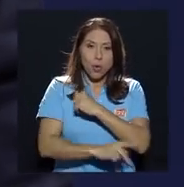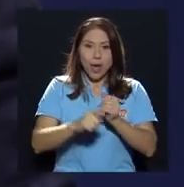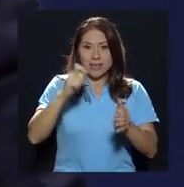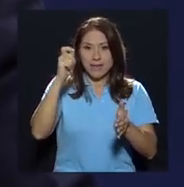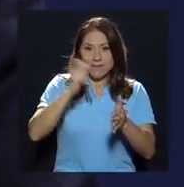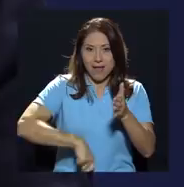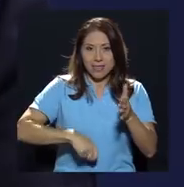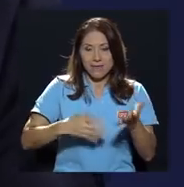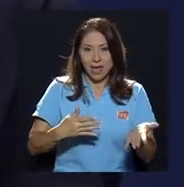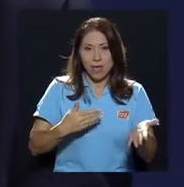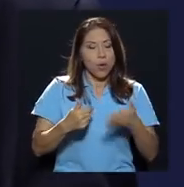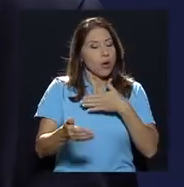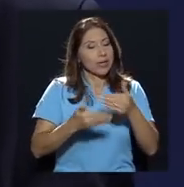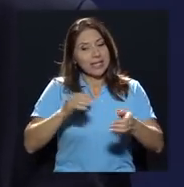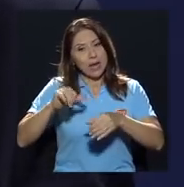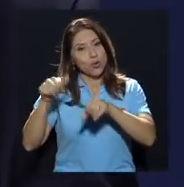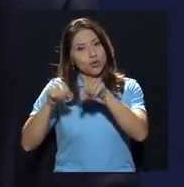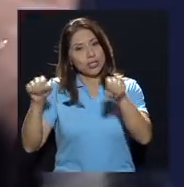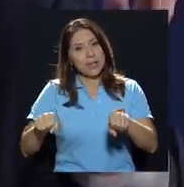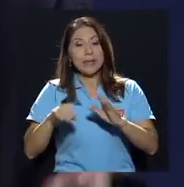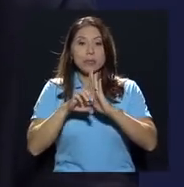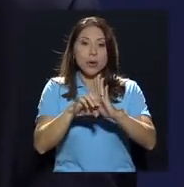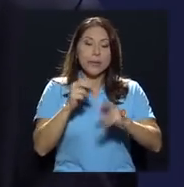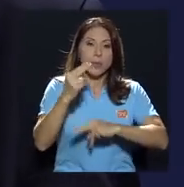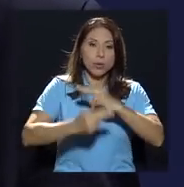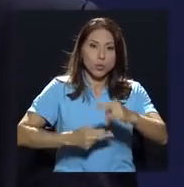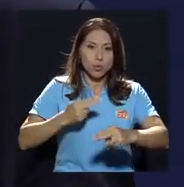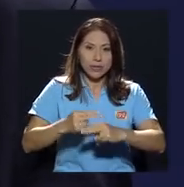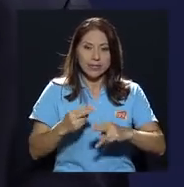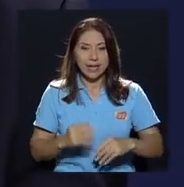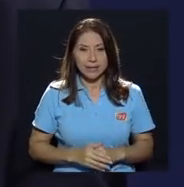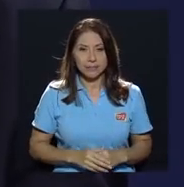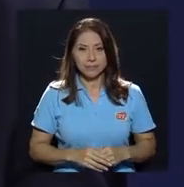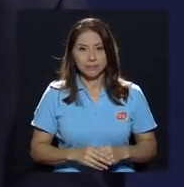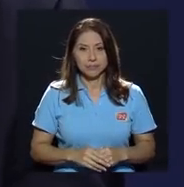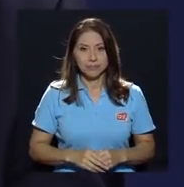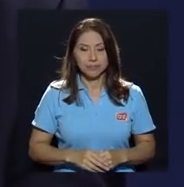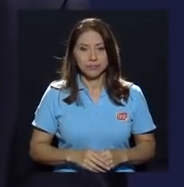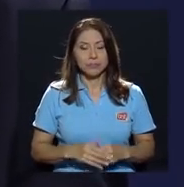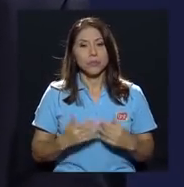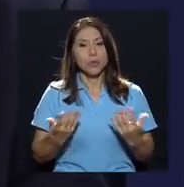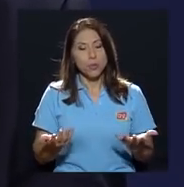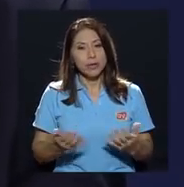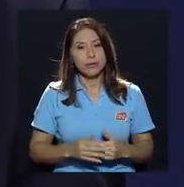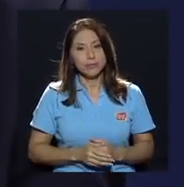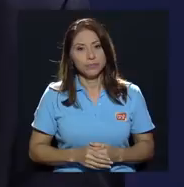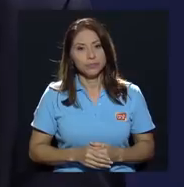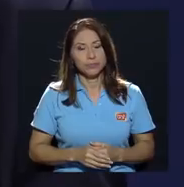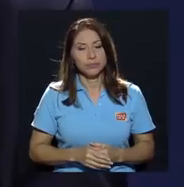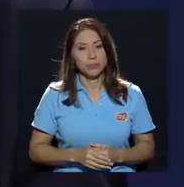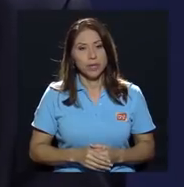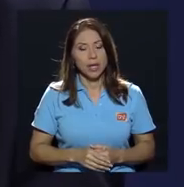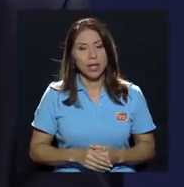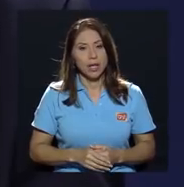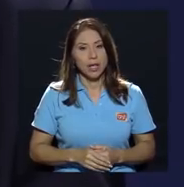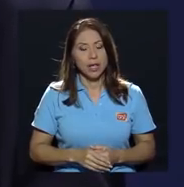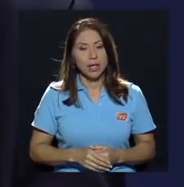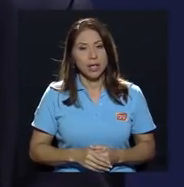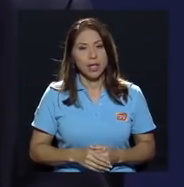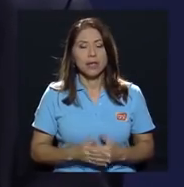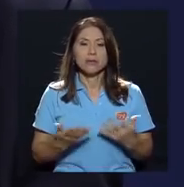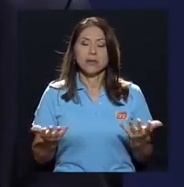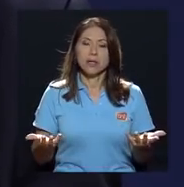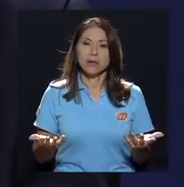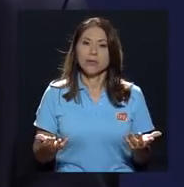de otras sistemas del universal por ejemplo bueno cómo